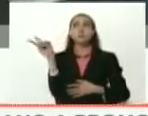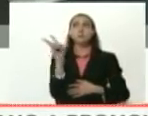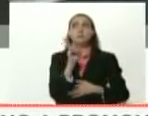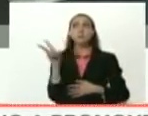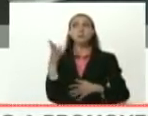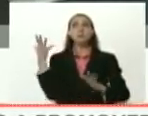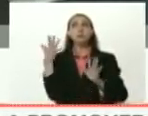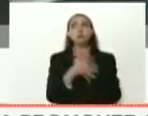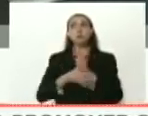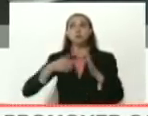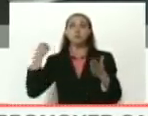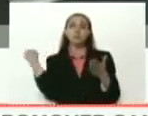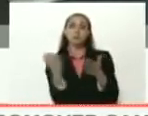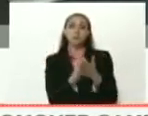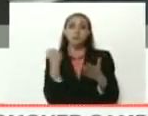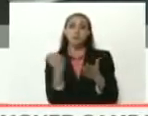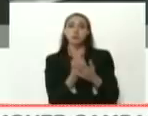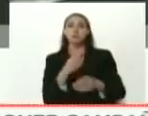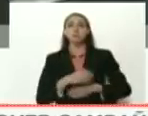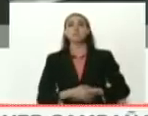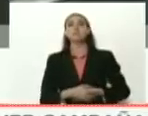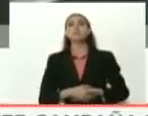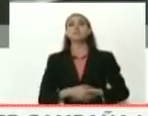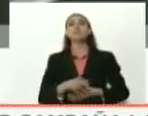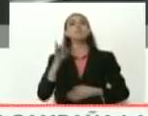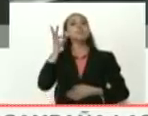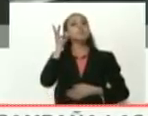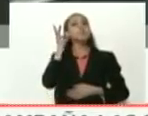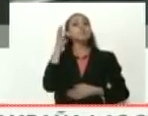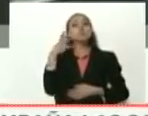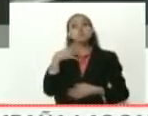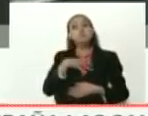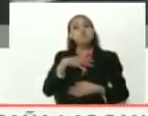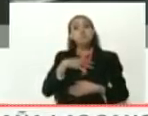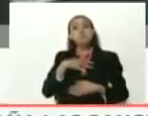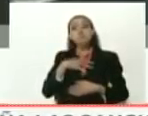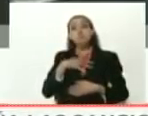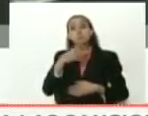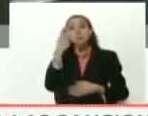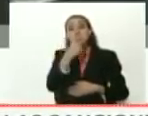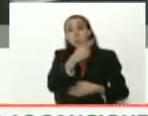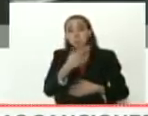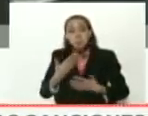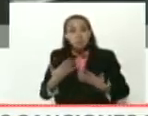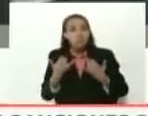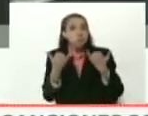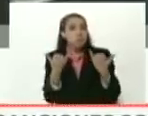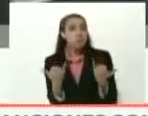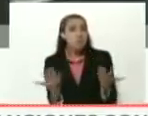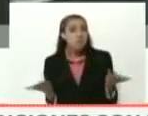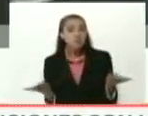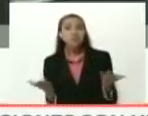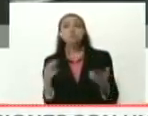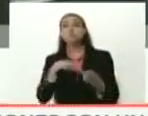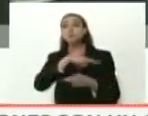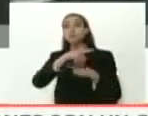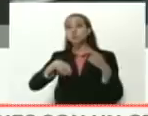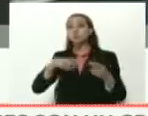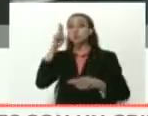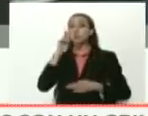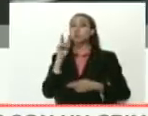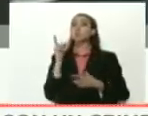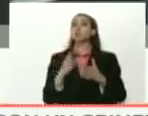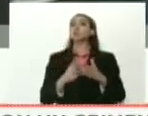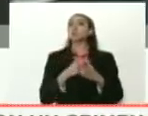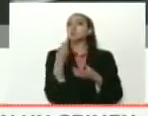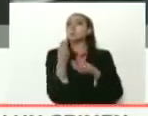luchas. Si la mujer venezolana no estuviese comprometida como ha estado con la revolución bolivariana, esta